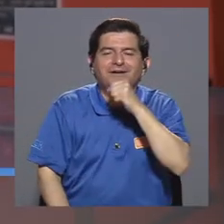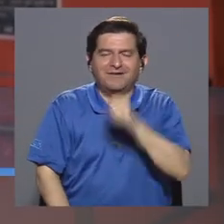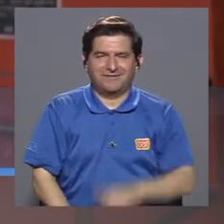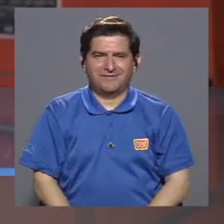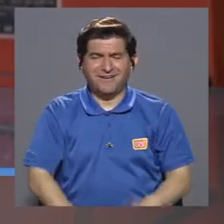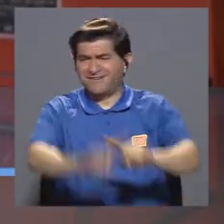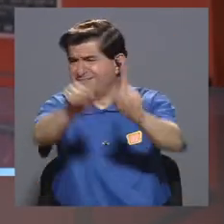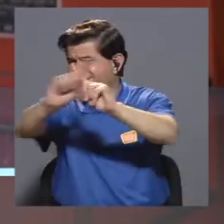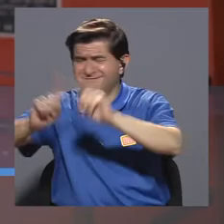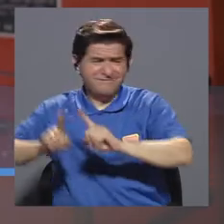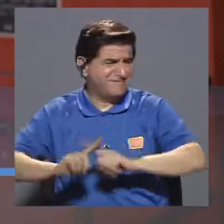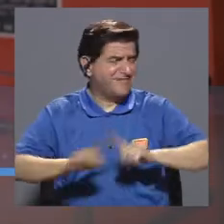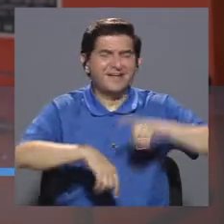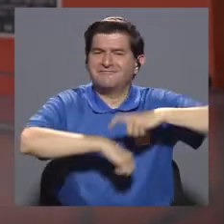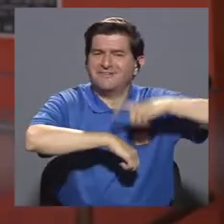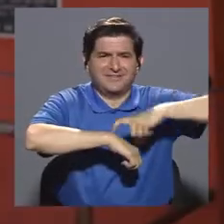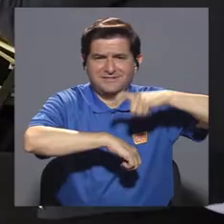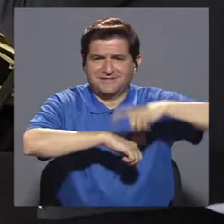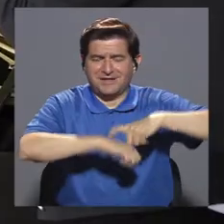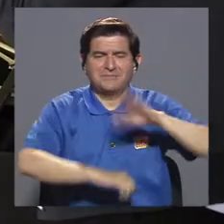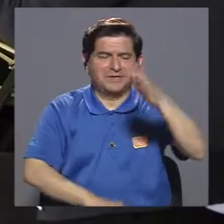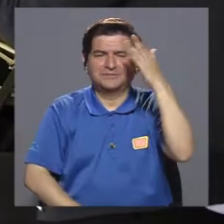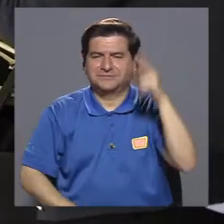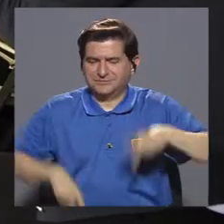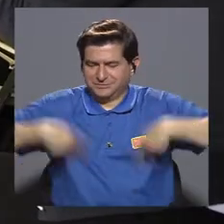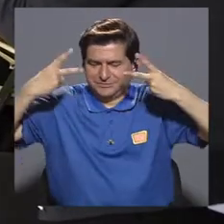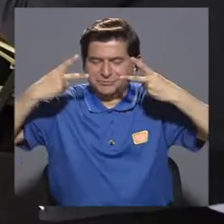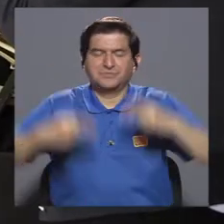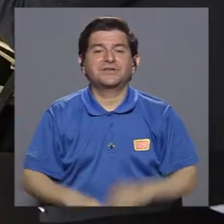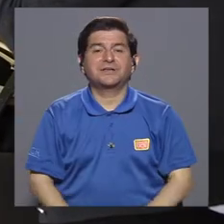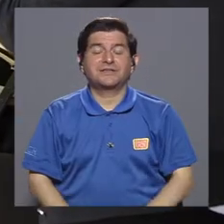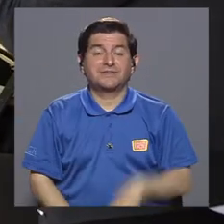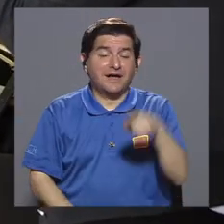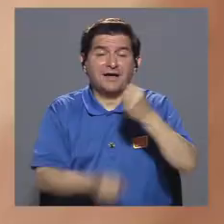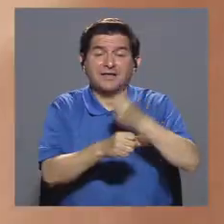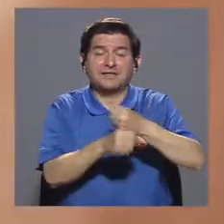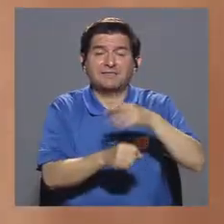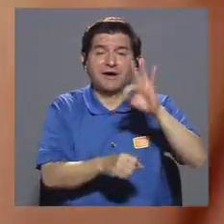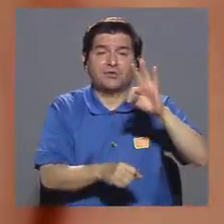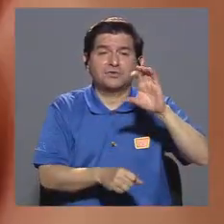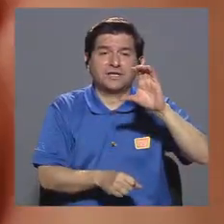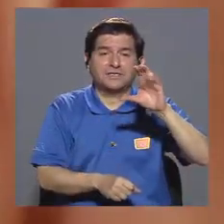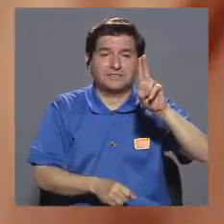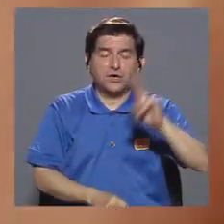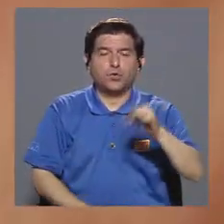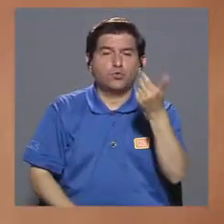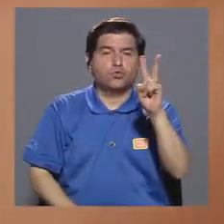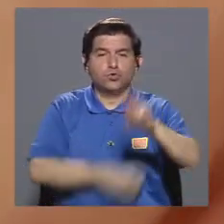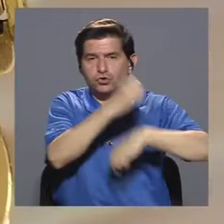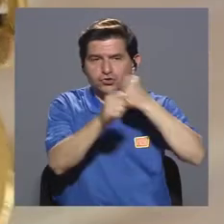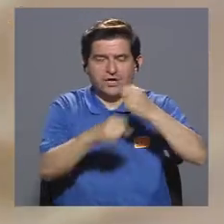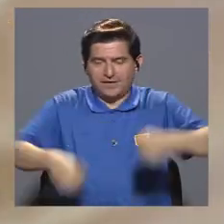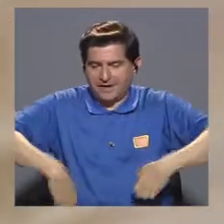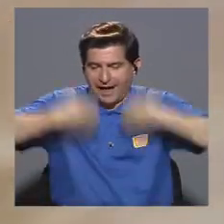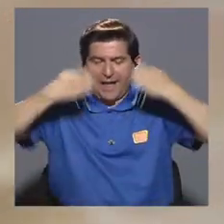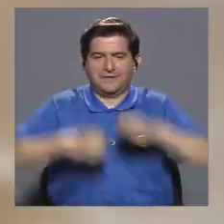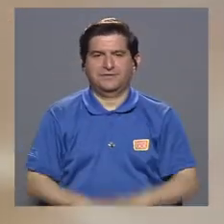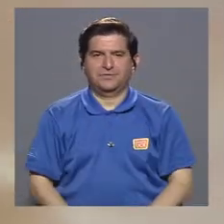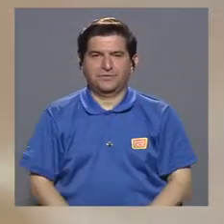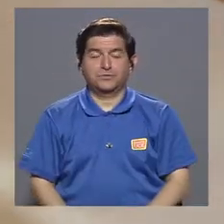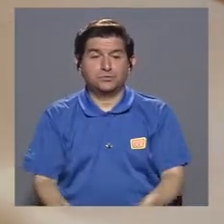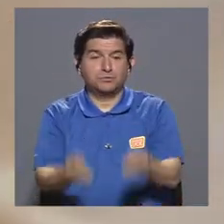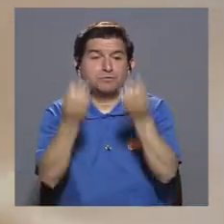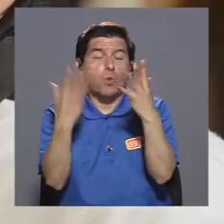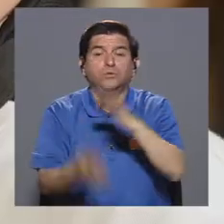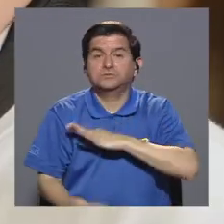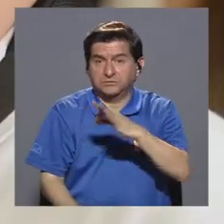mayor en las diferentes etapas que ha vivido. Este trabajo comunal tiene ya 12 años de existencia y